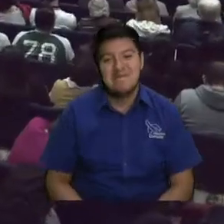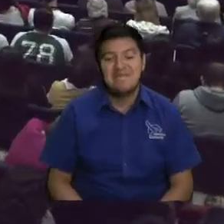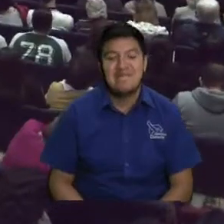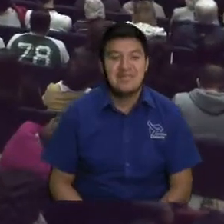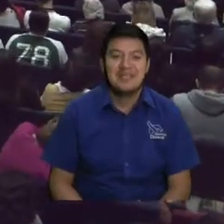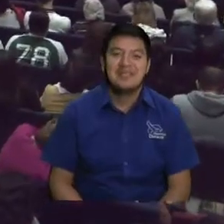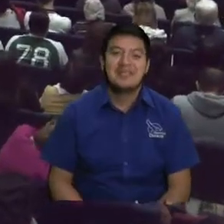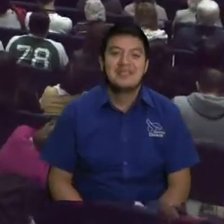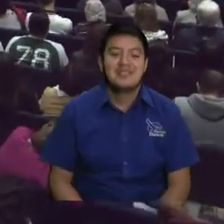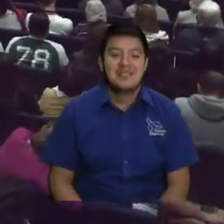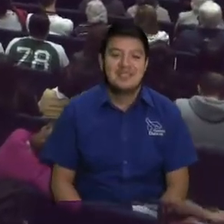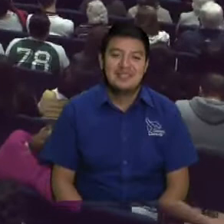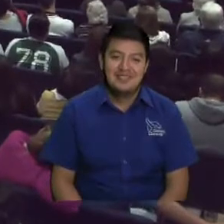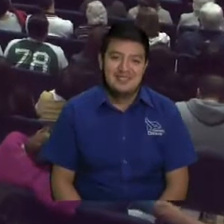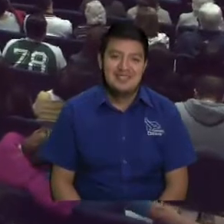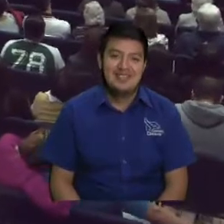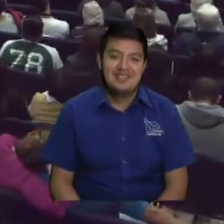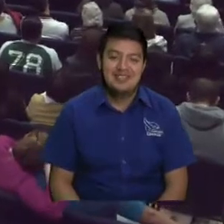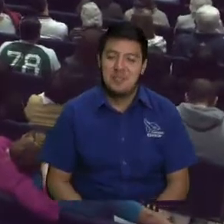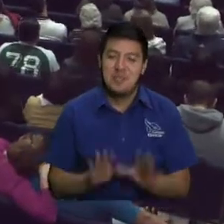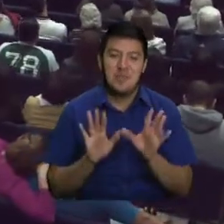Dicen que son geniales, voy a conseguir unos.